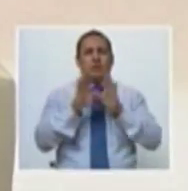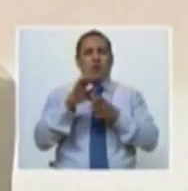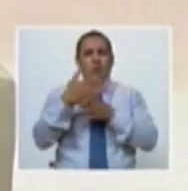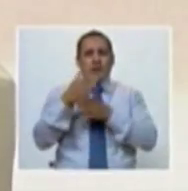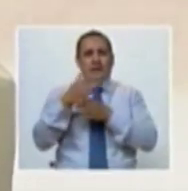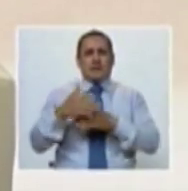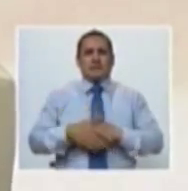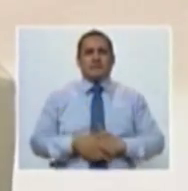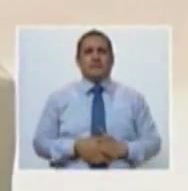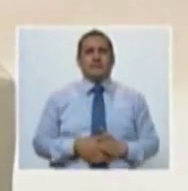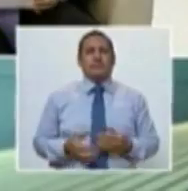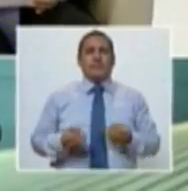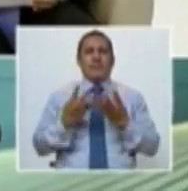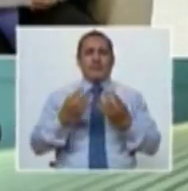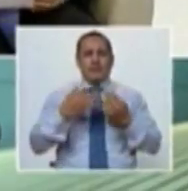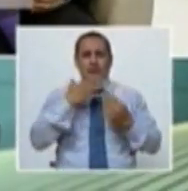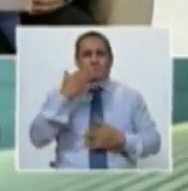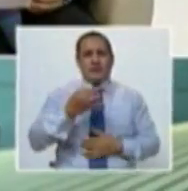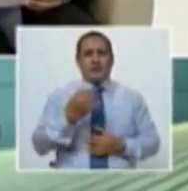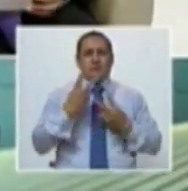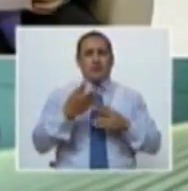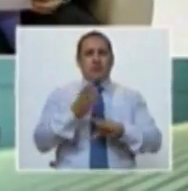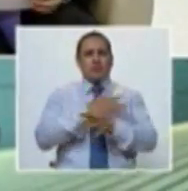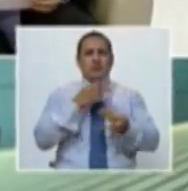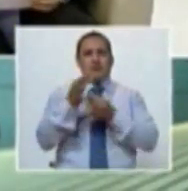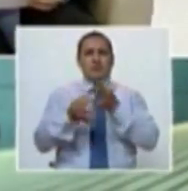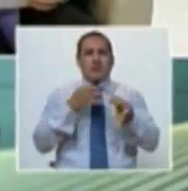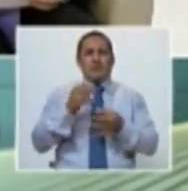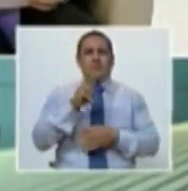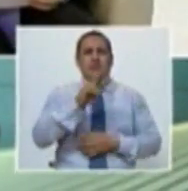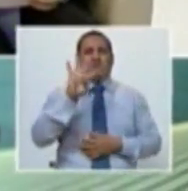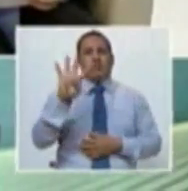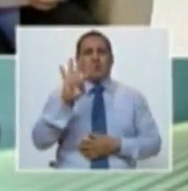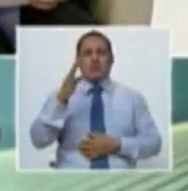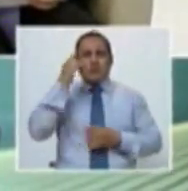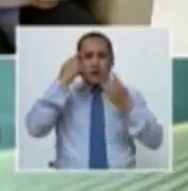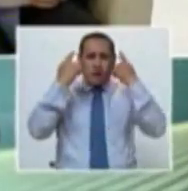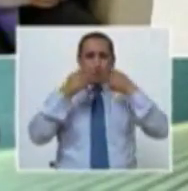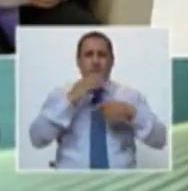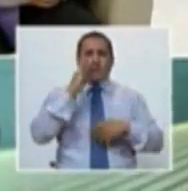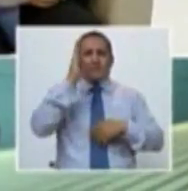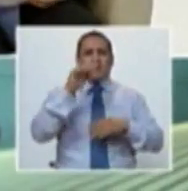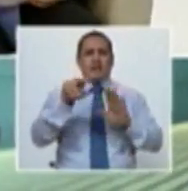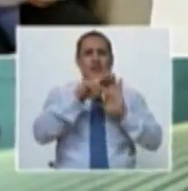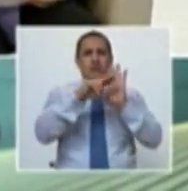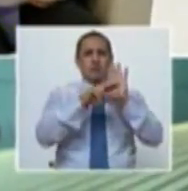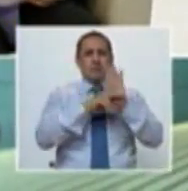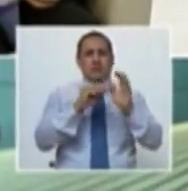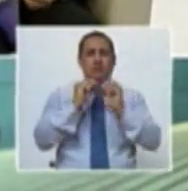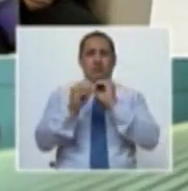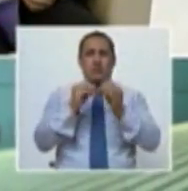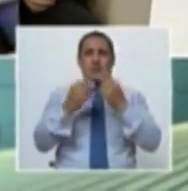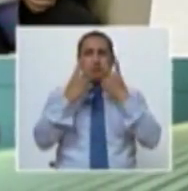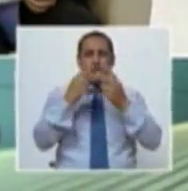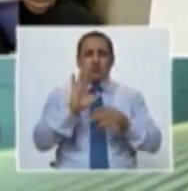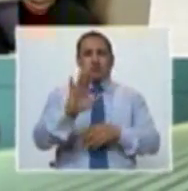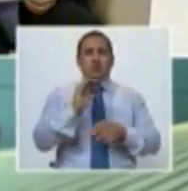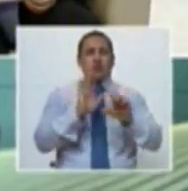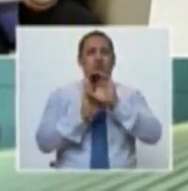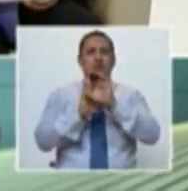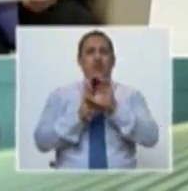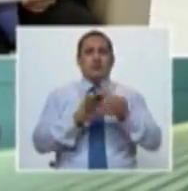con todos. Claro, en efecto, como decía, de los 24 dispositivos de la norma impugnados en cuanto a su